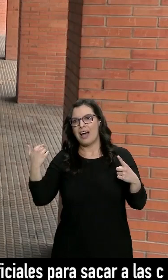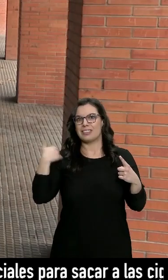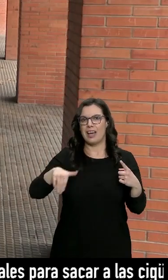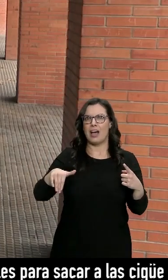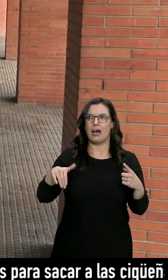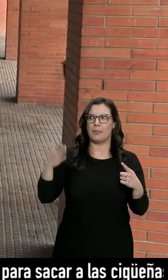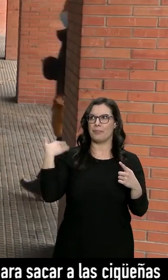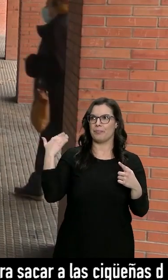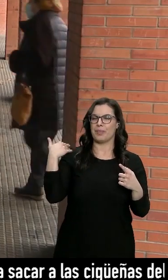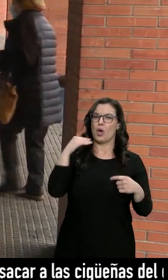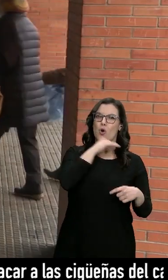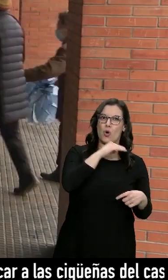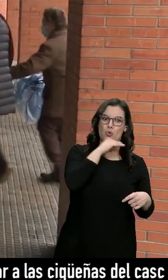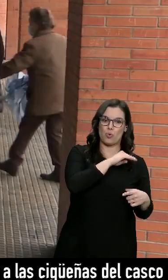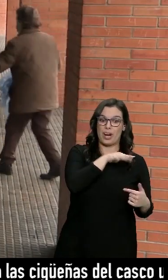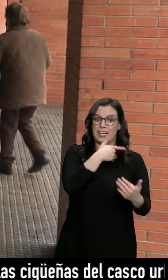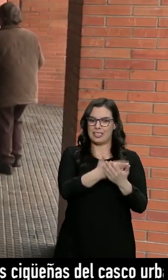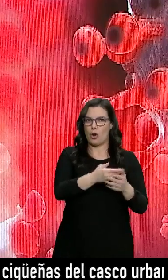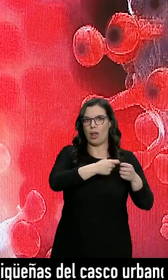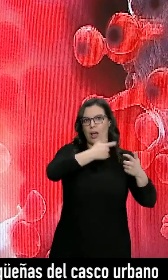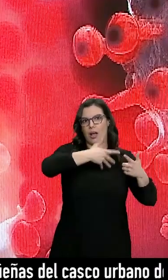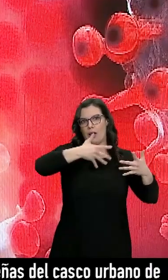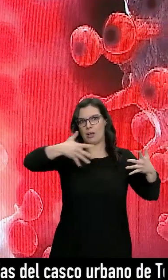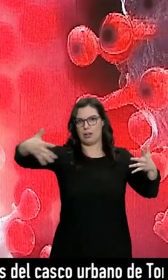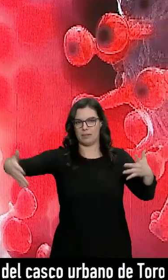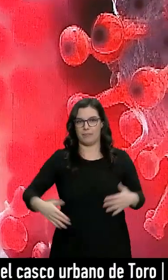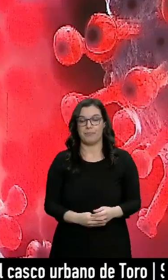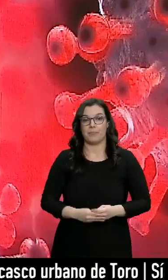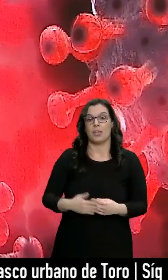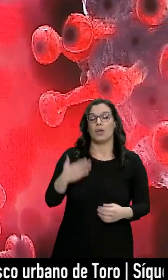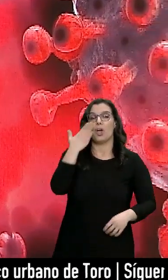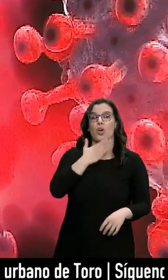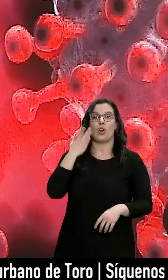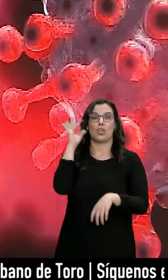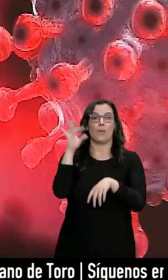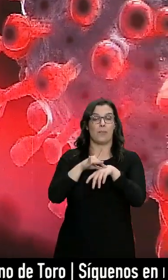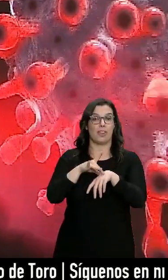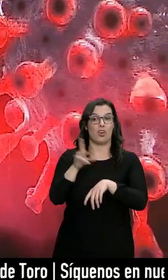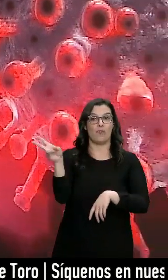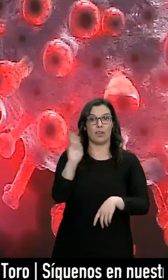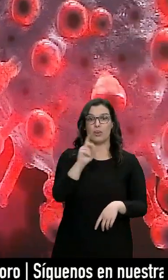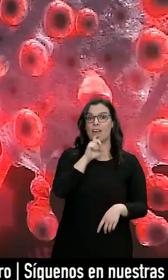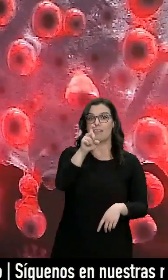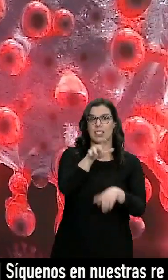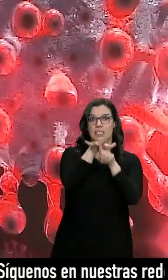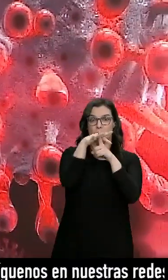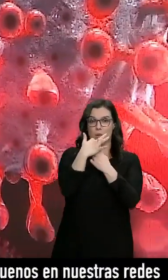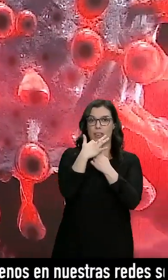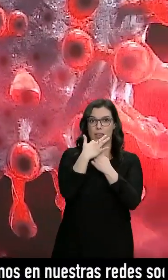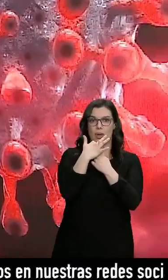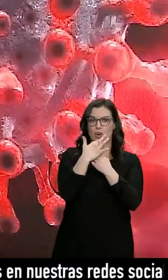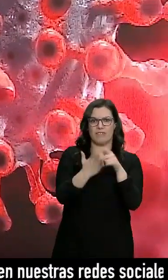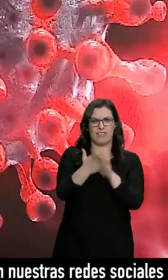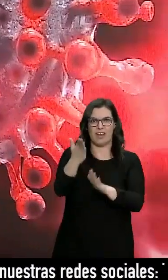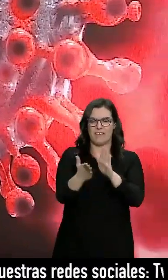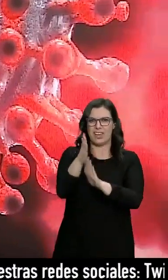desde el mes de octubre con pacientes. Desde el Colegio de Médicos de Valladolid advierten que esta situación está llevando a una posición